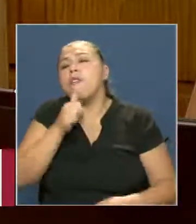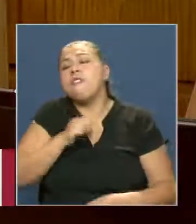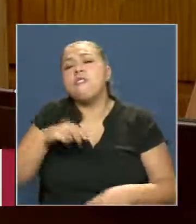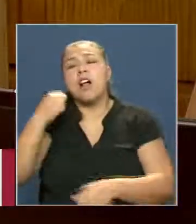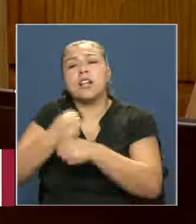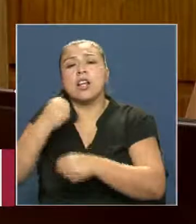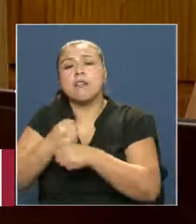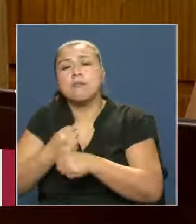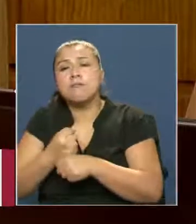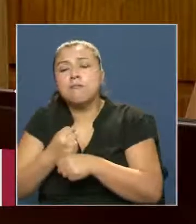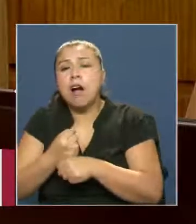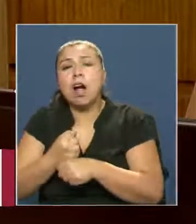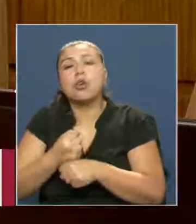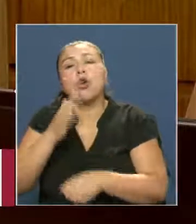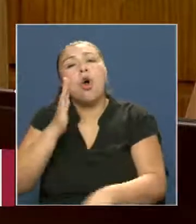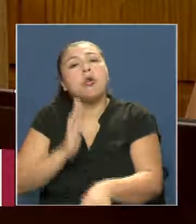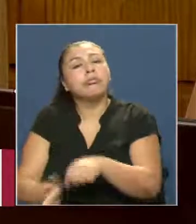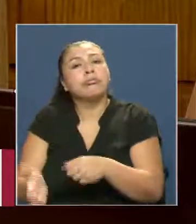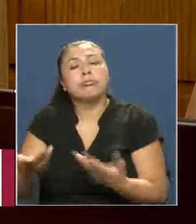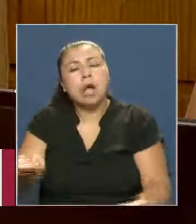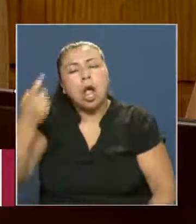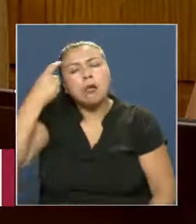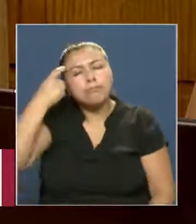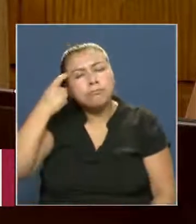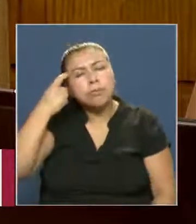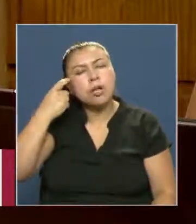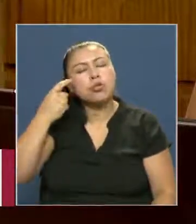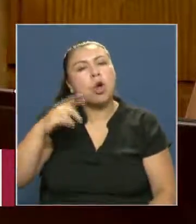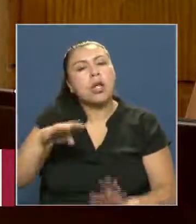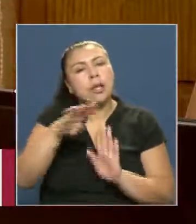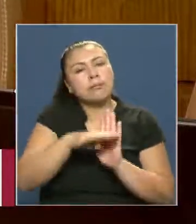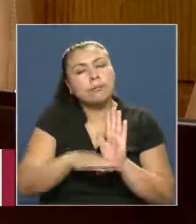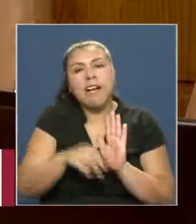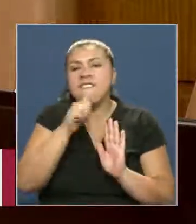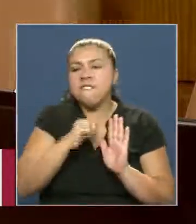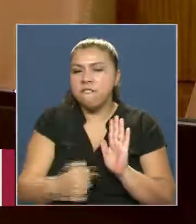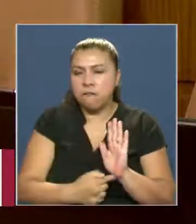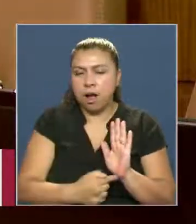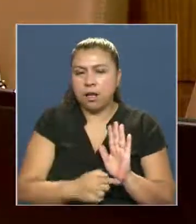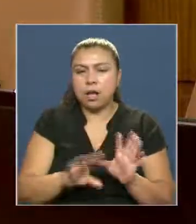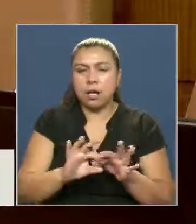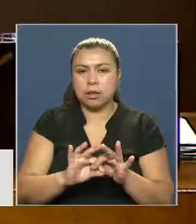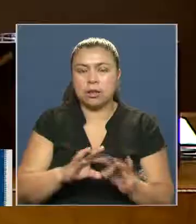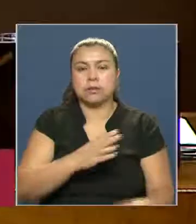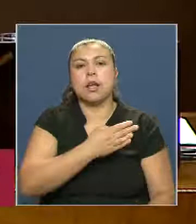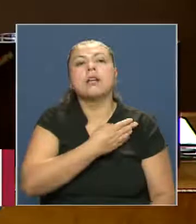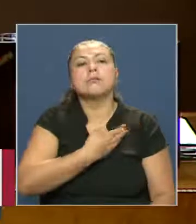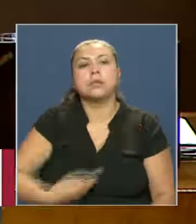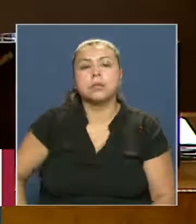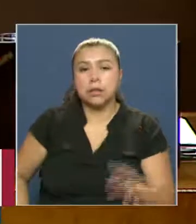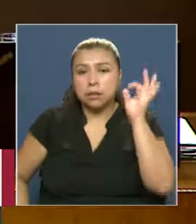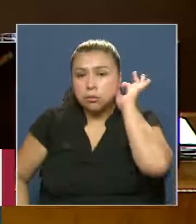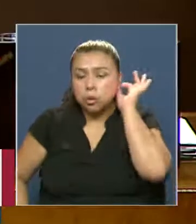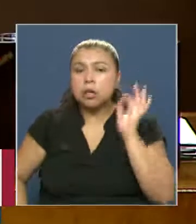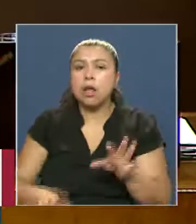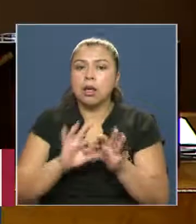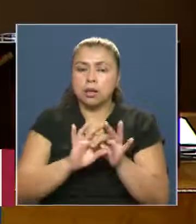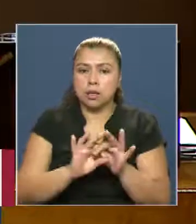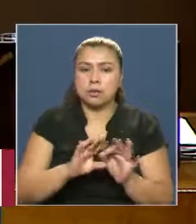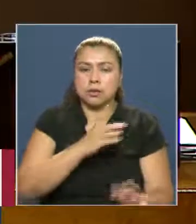consecuencias. Vamos a aprobar, Presidente, y creemos que hay que tomar más medidas. Muchas gracias, Edito. Muchas gracias, diputada Carol Cariola. De inmediato le entrego